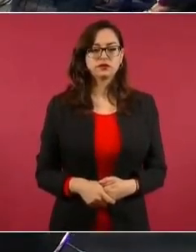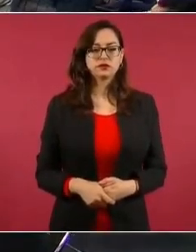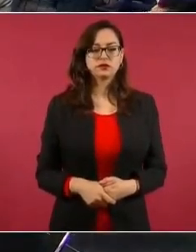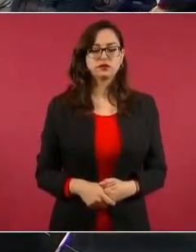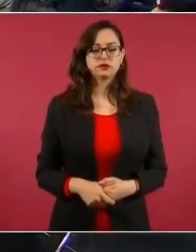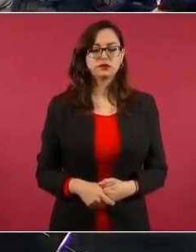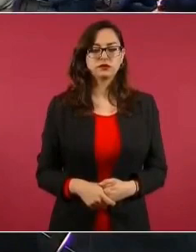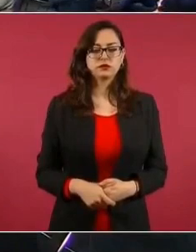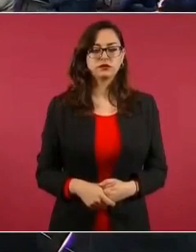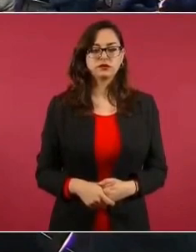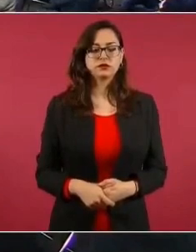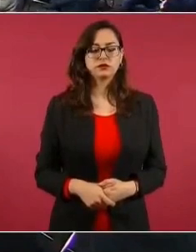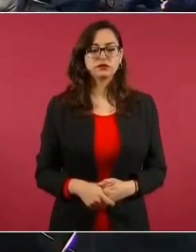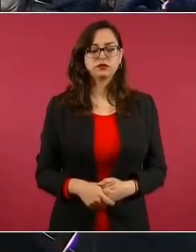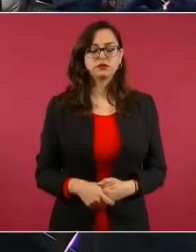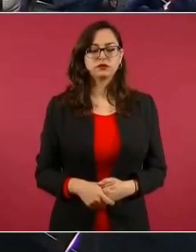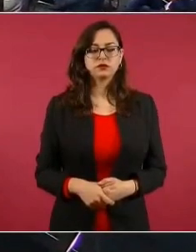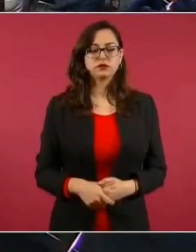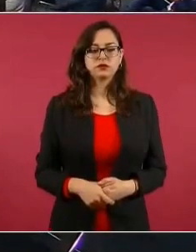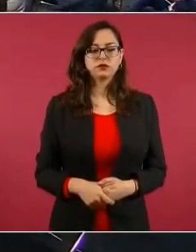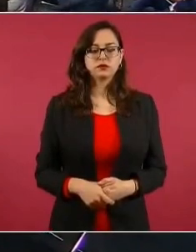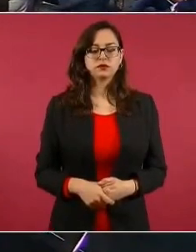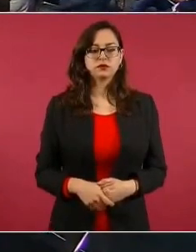Esa es una, pero hay otros.